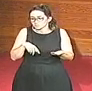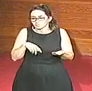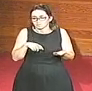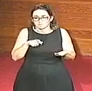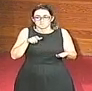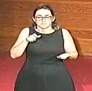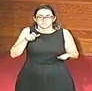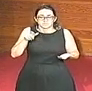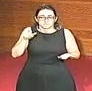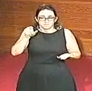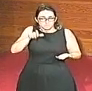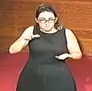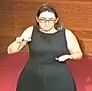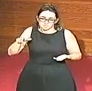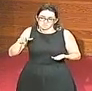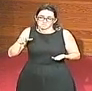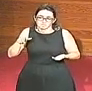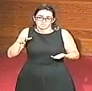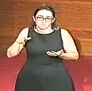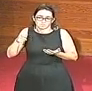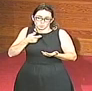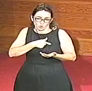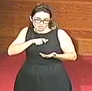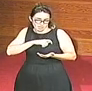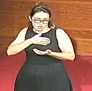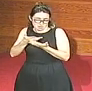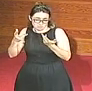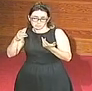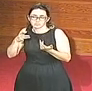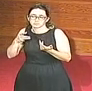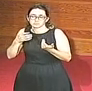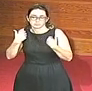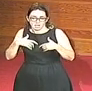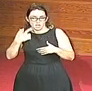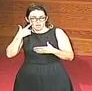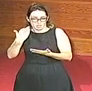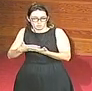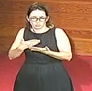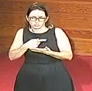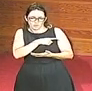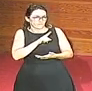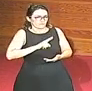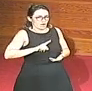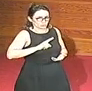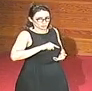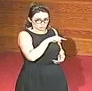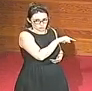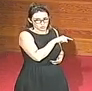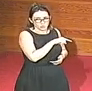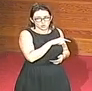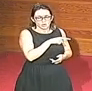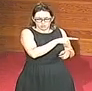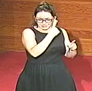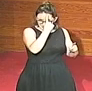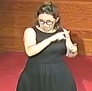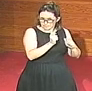mundo, ha demostrado que aquella información era falsa y que el periodista que lo publicó lo sabía de